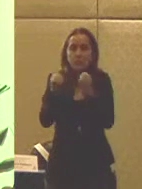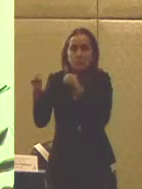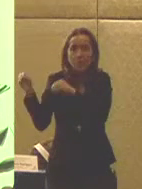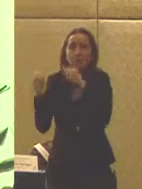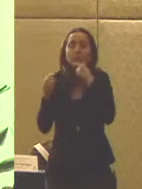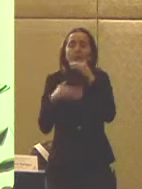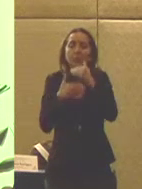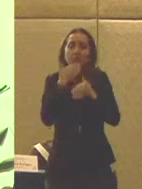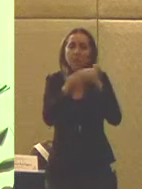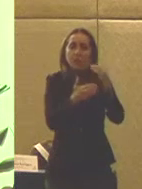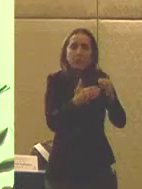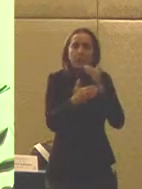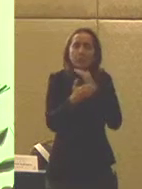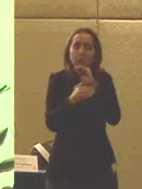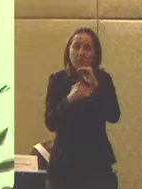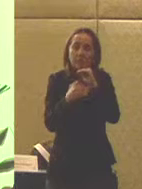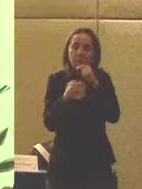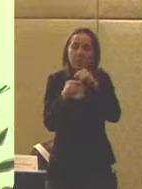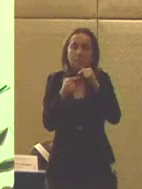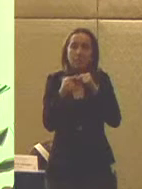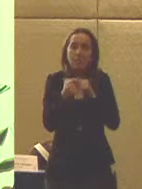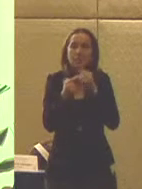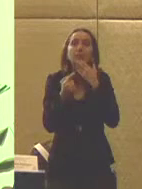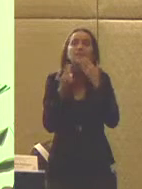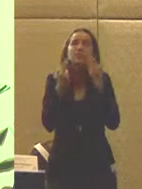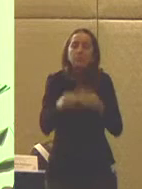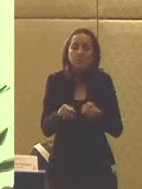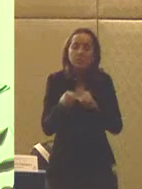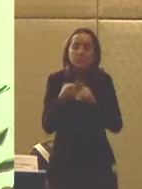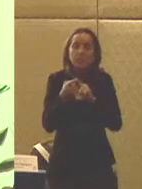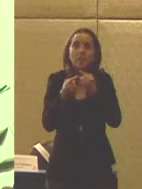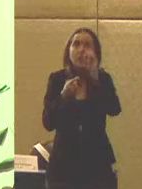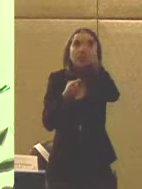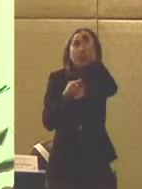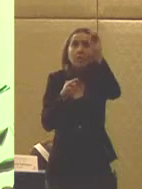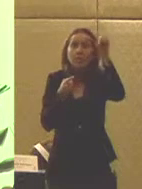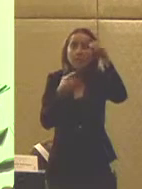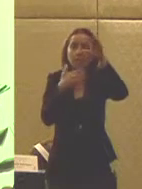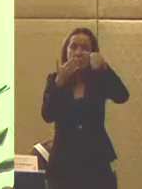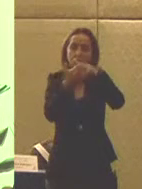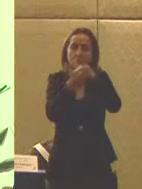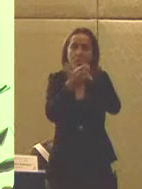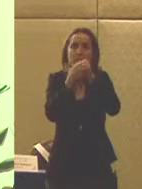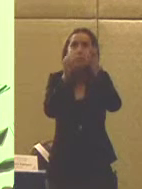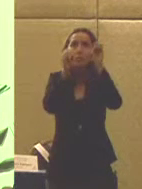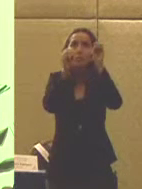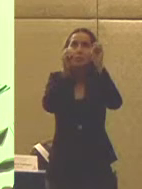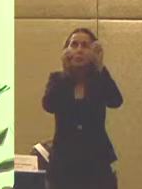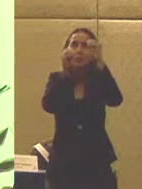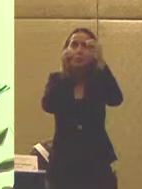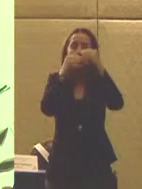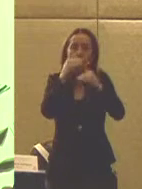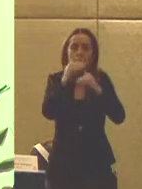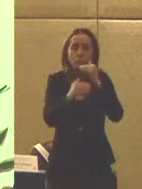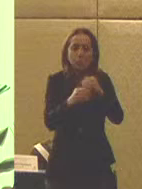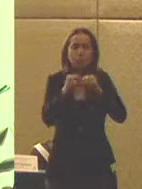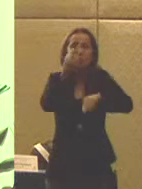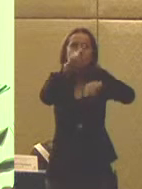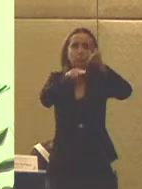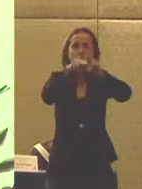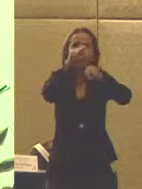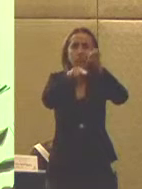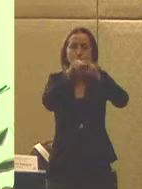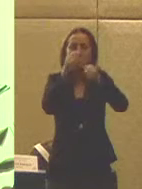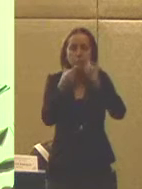inversión, la evaluación del riesgo antes de la inversión y durante también la inversión en el proceso de reconstrucción. La aprobación